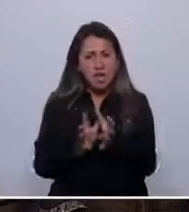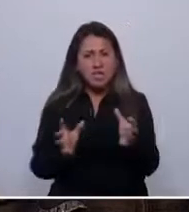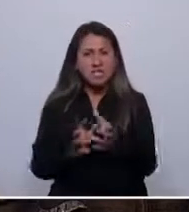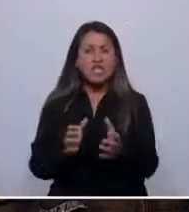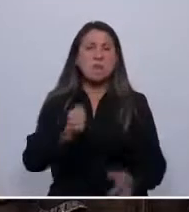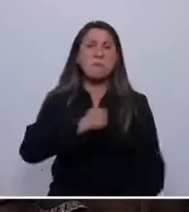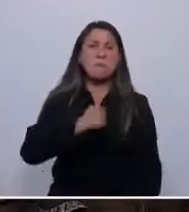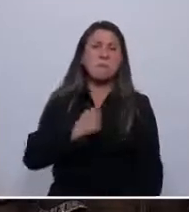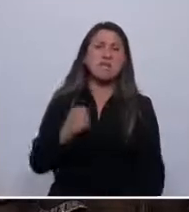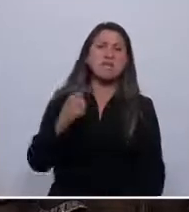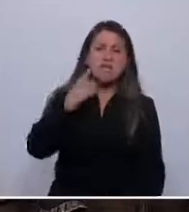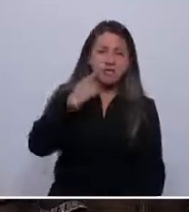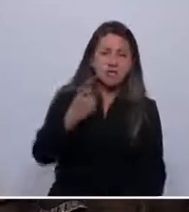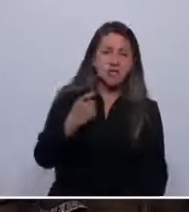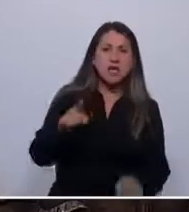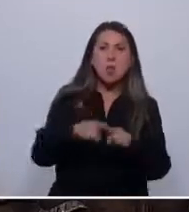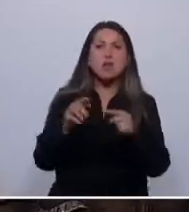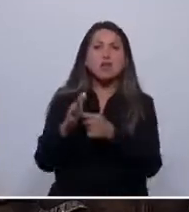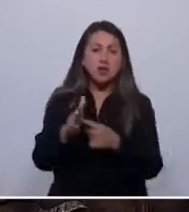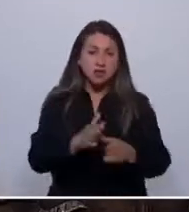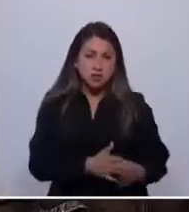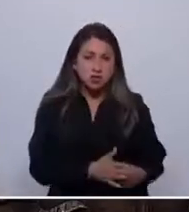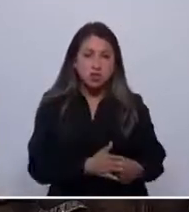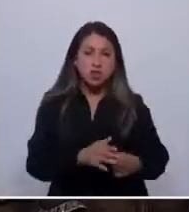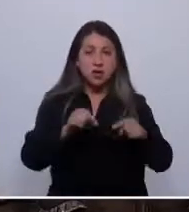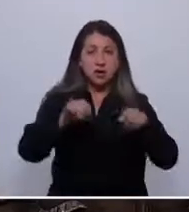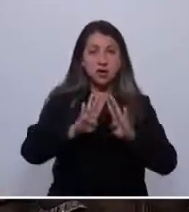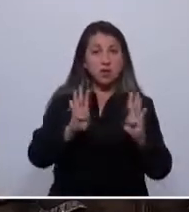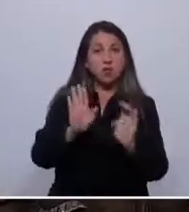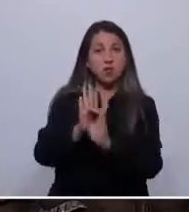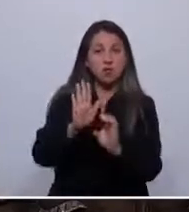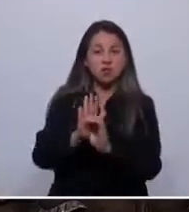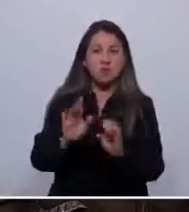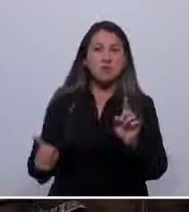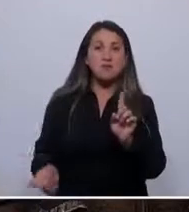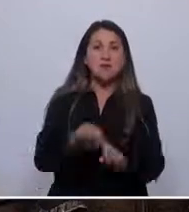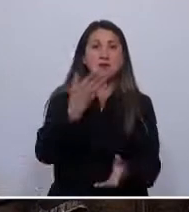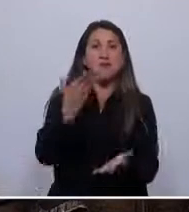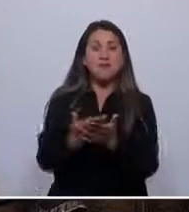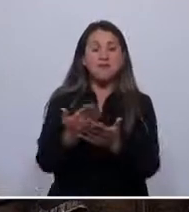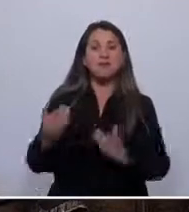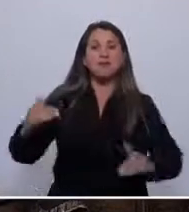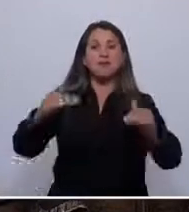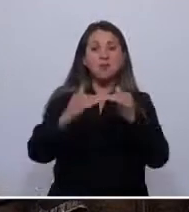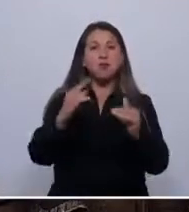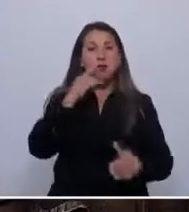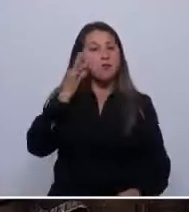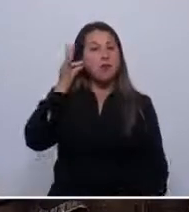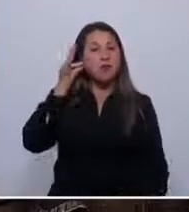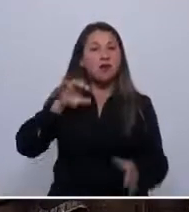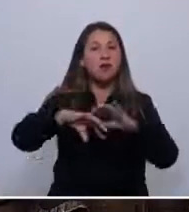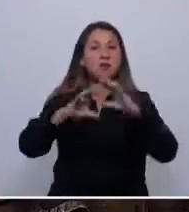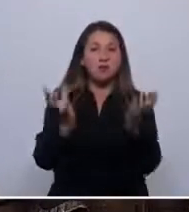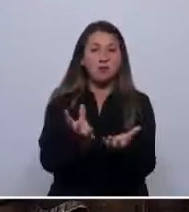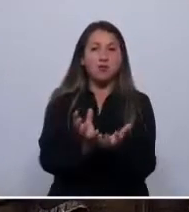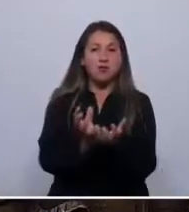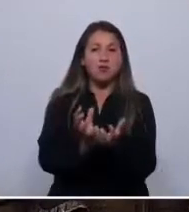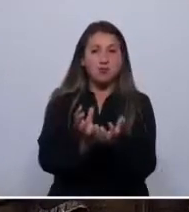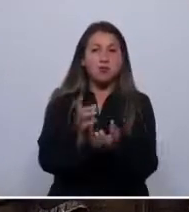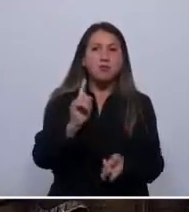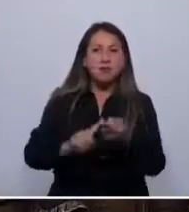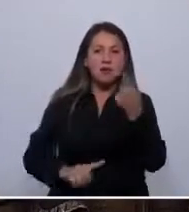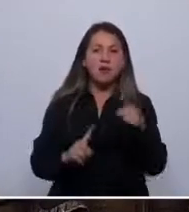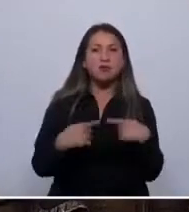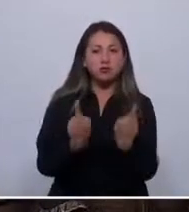a la discriminación, esta convención es la primera convención paritaria del mundo. Tengo